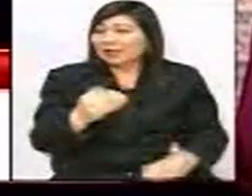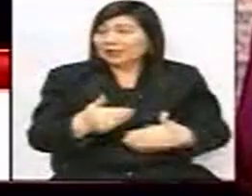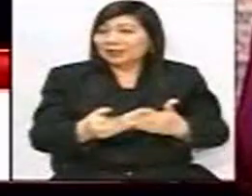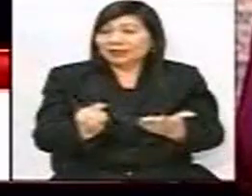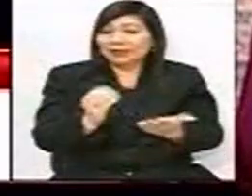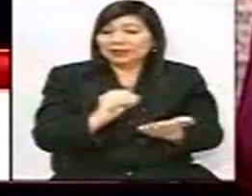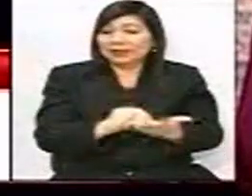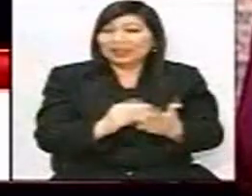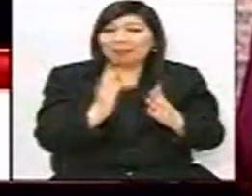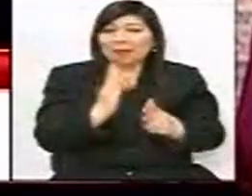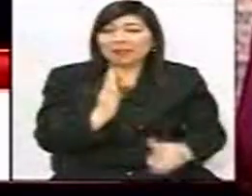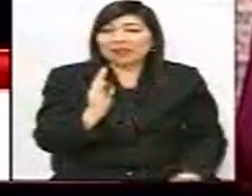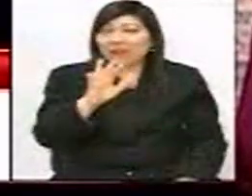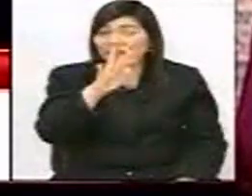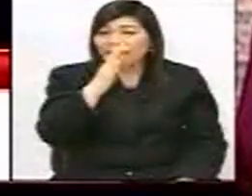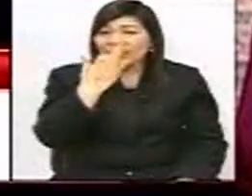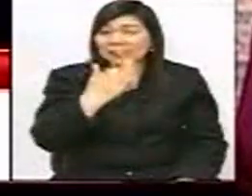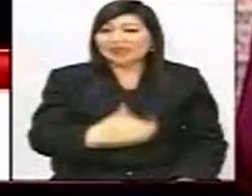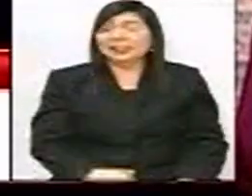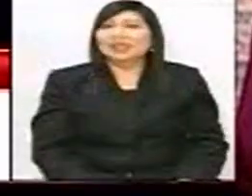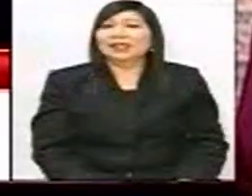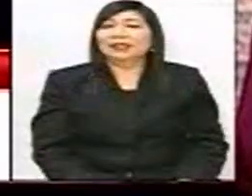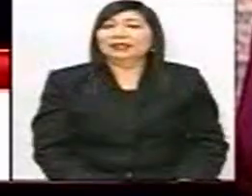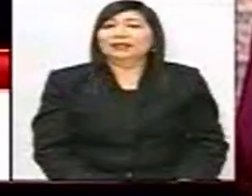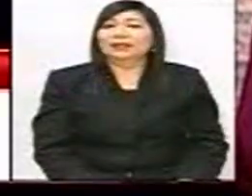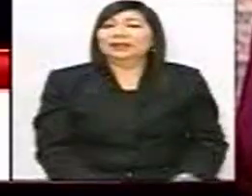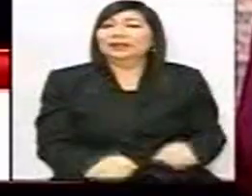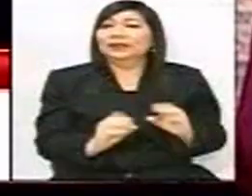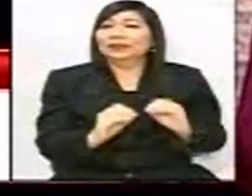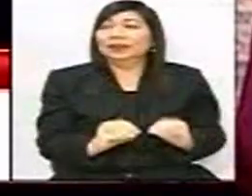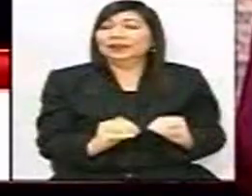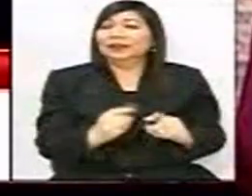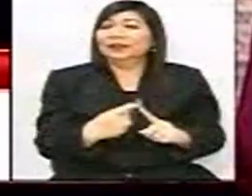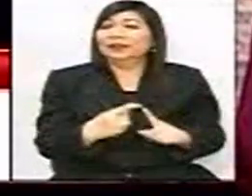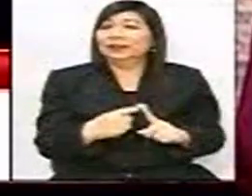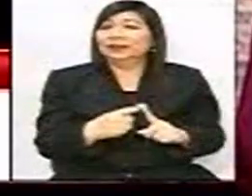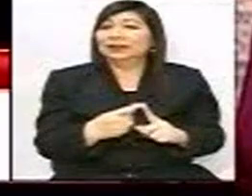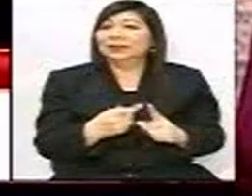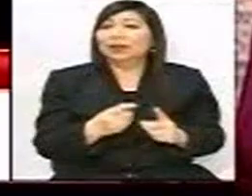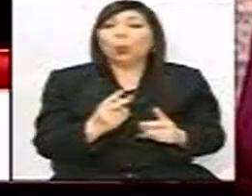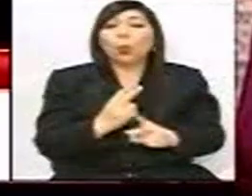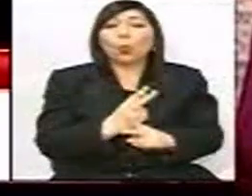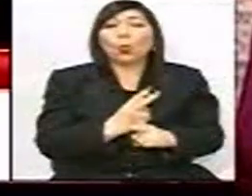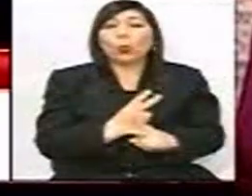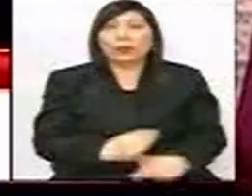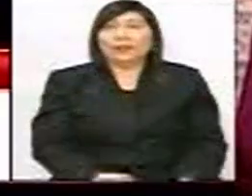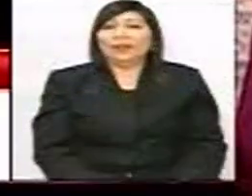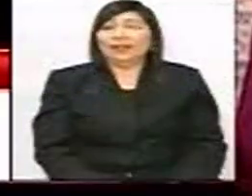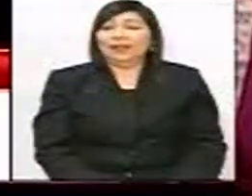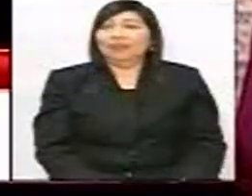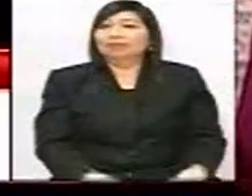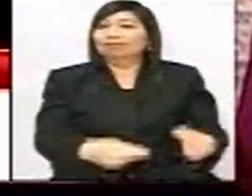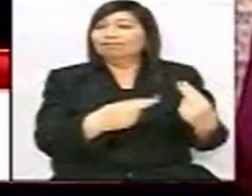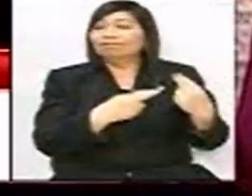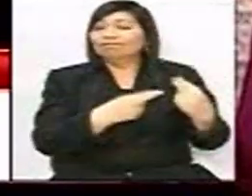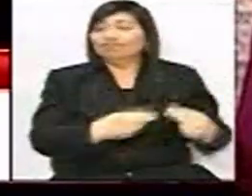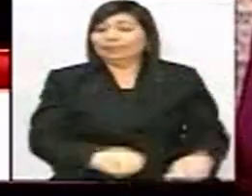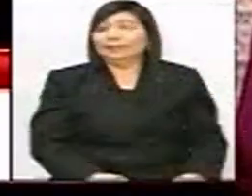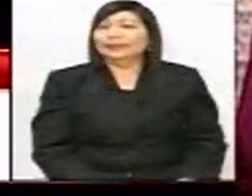la concesión a la empresa francesa, se establezca una serie de seguridades en caso de